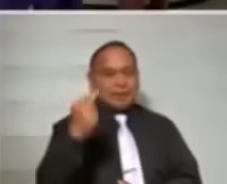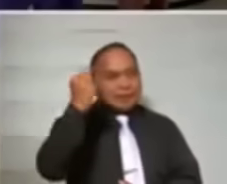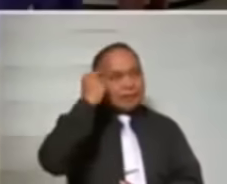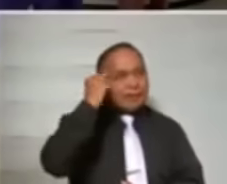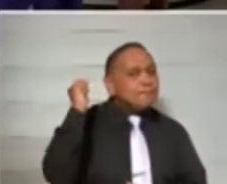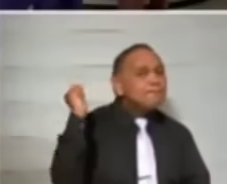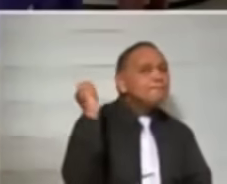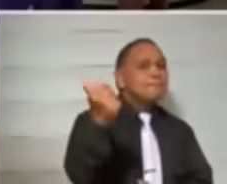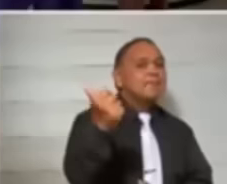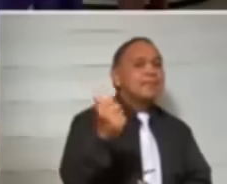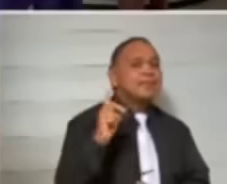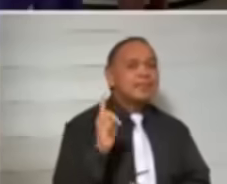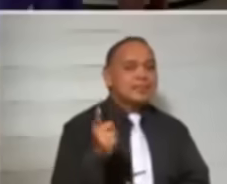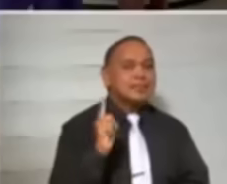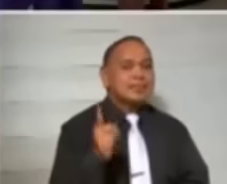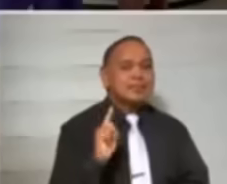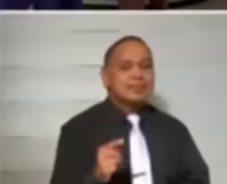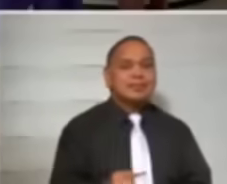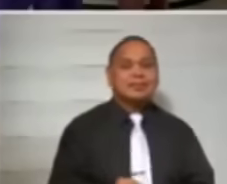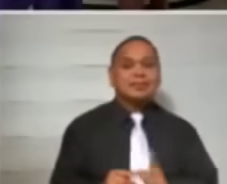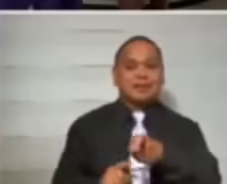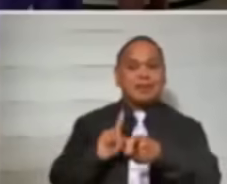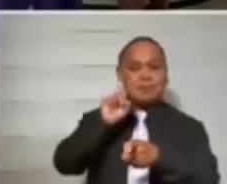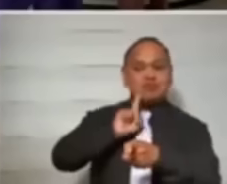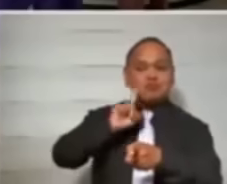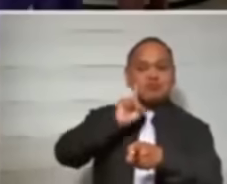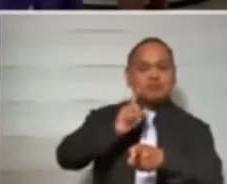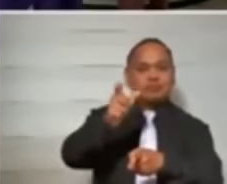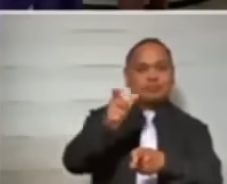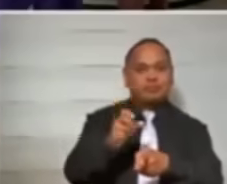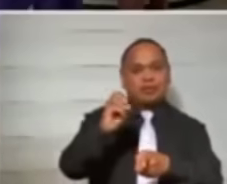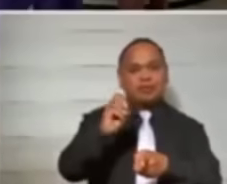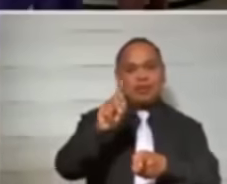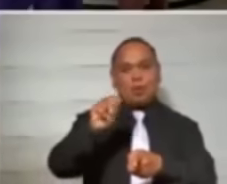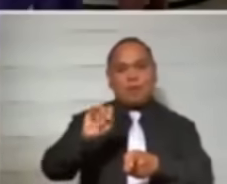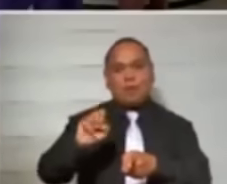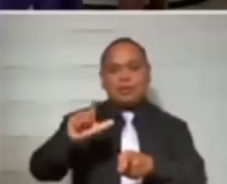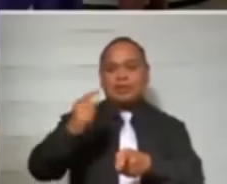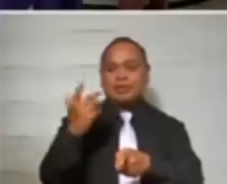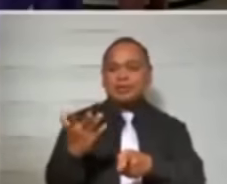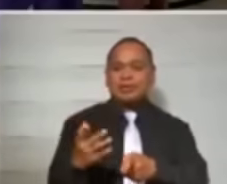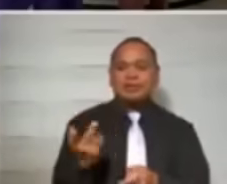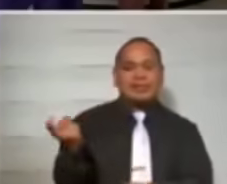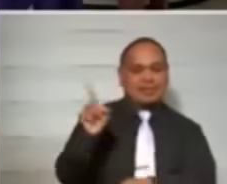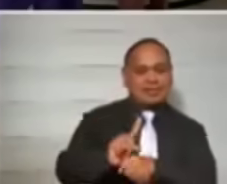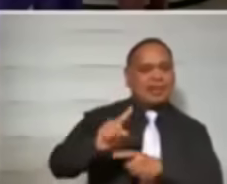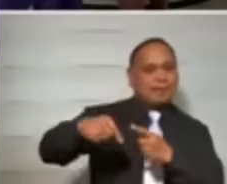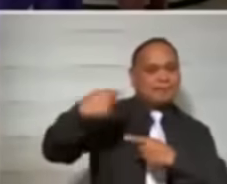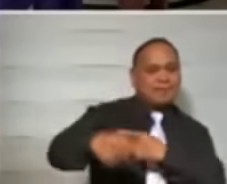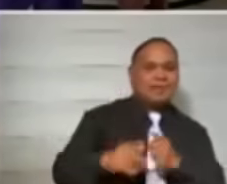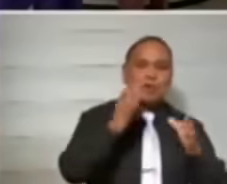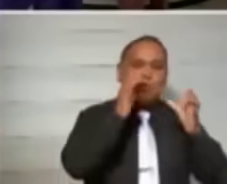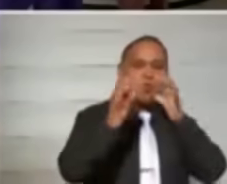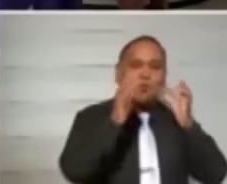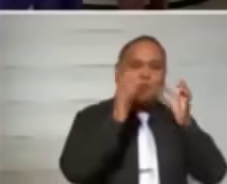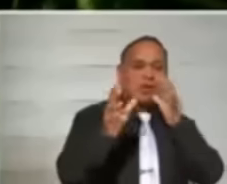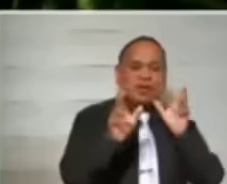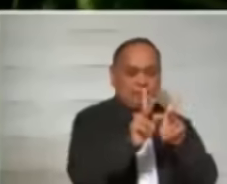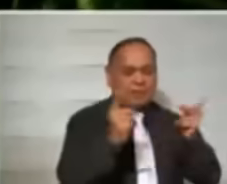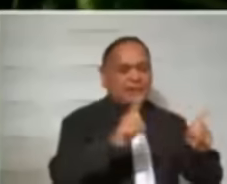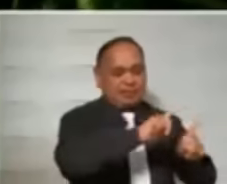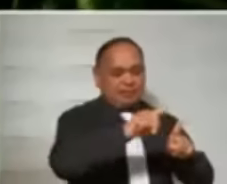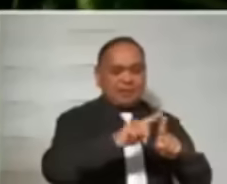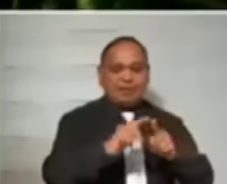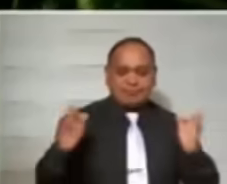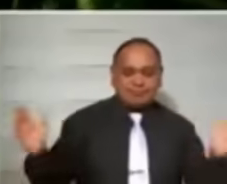momento. ¿Sabes quién estaría bien? Xóchitl Gálvez tiene empuje. Y bueno, a partir de ahí empezaron al día siguiente todos los medios a hacer eco y fue